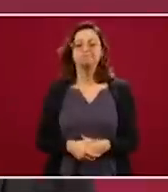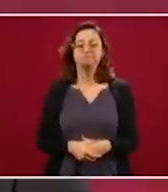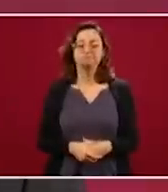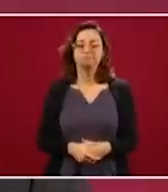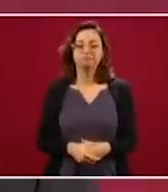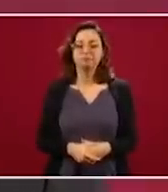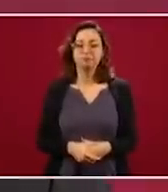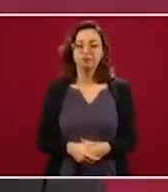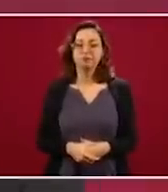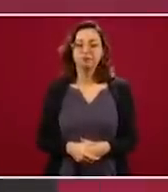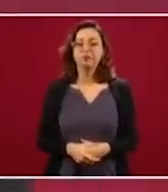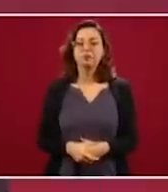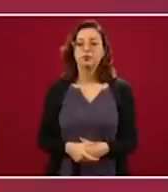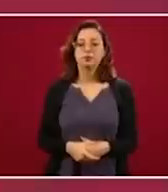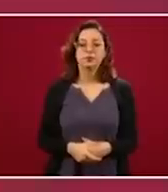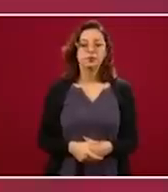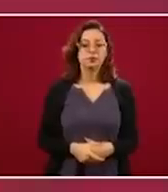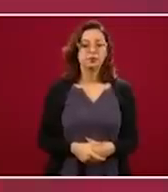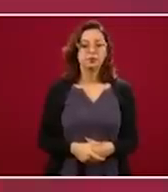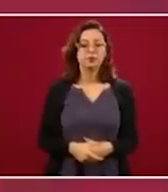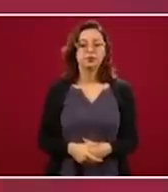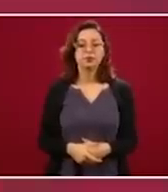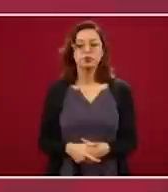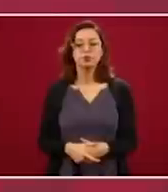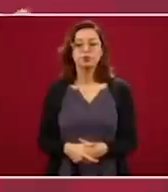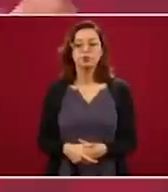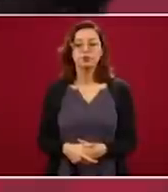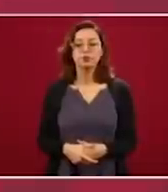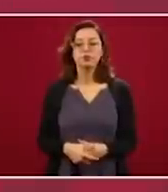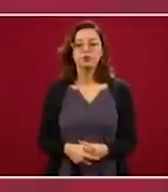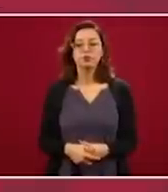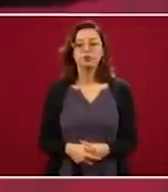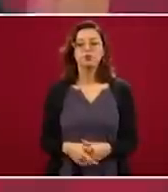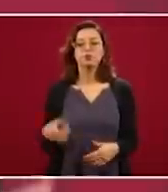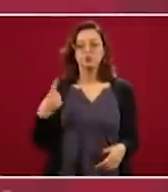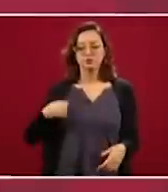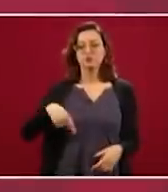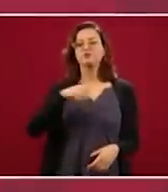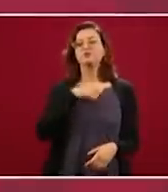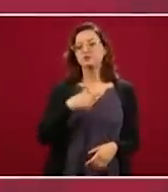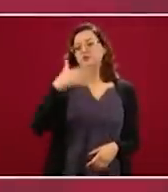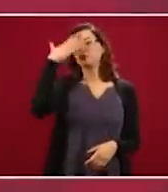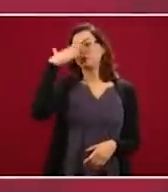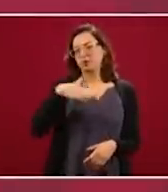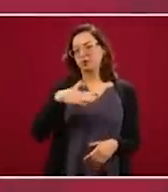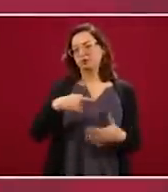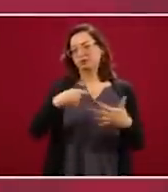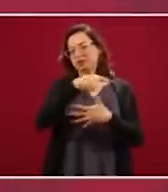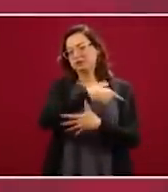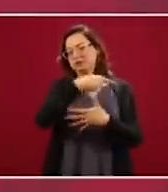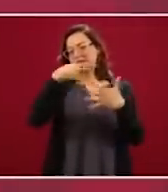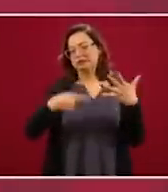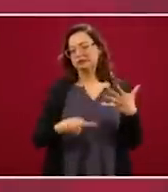Nosotros ya sabemos cuáles son las prioridades del 1 al 10